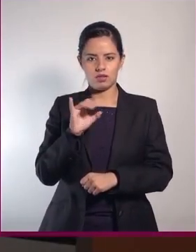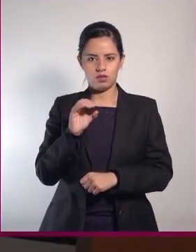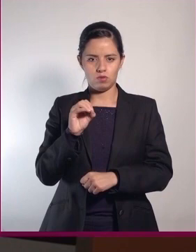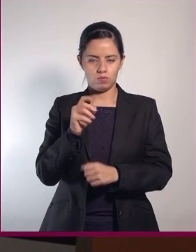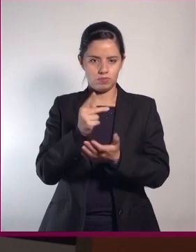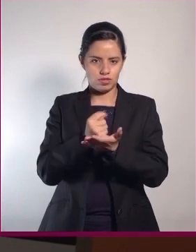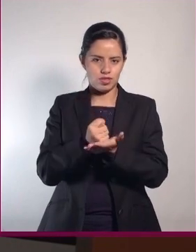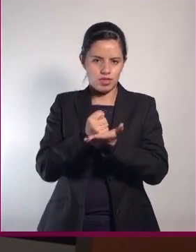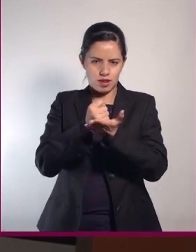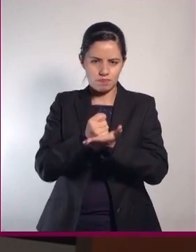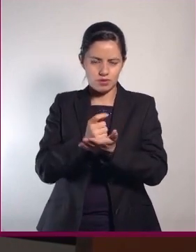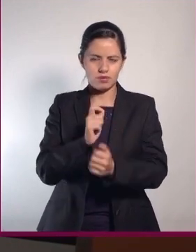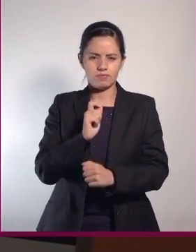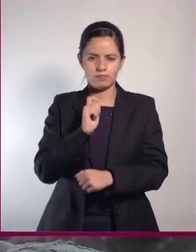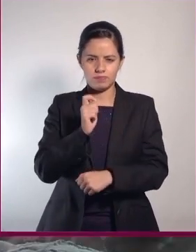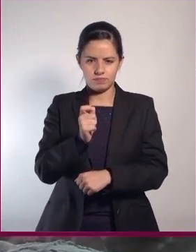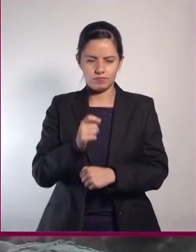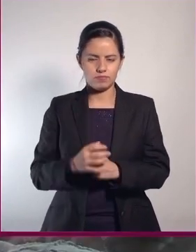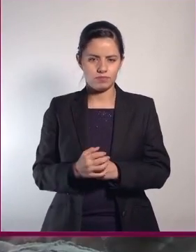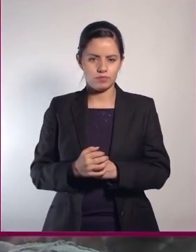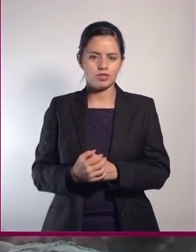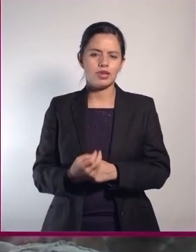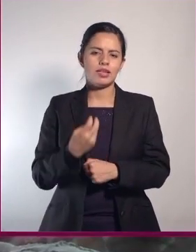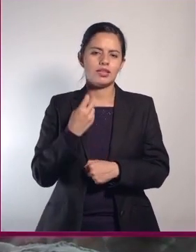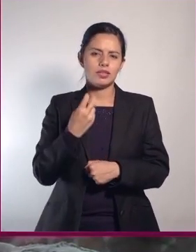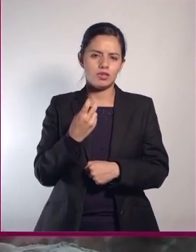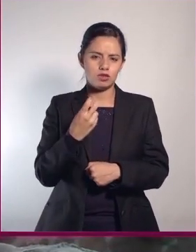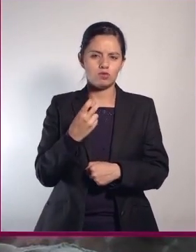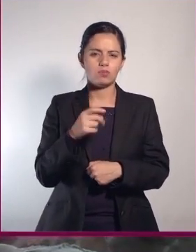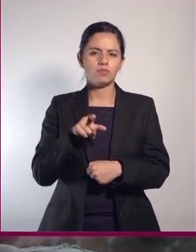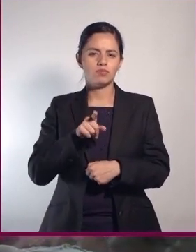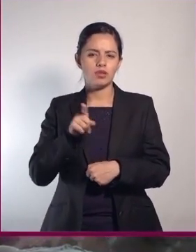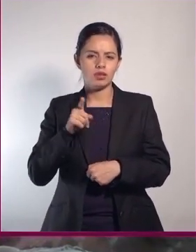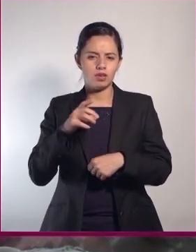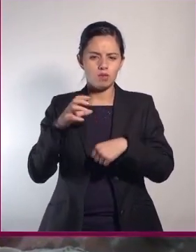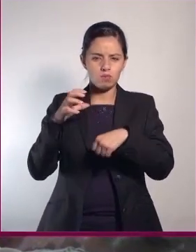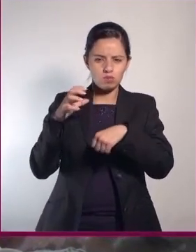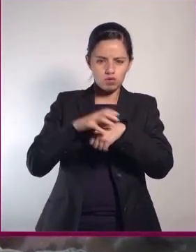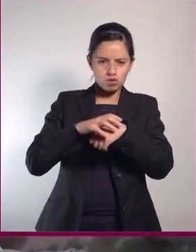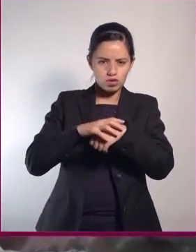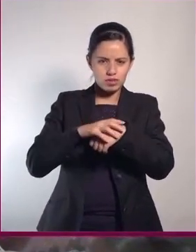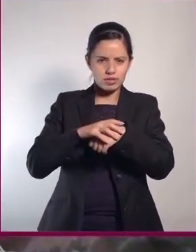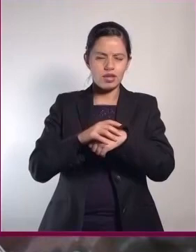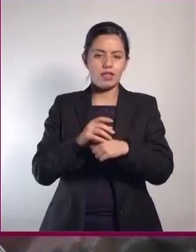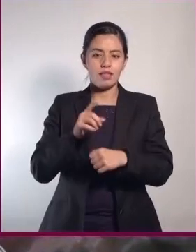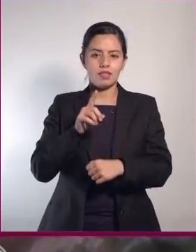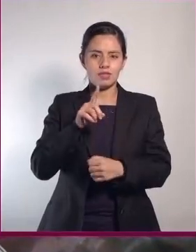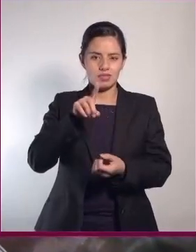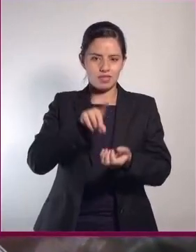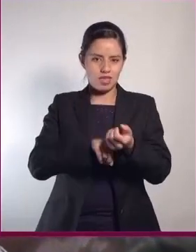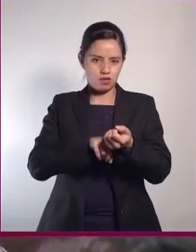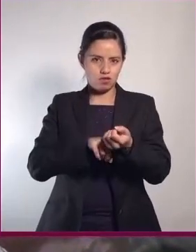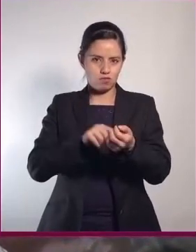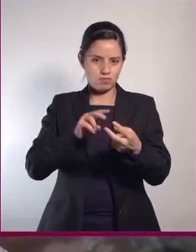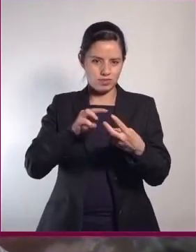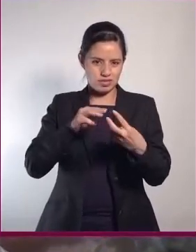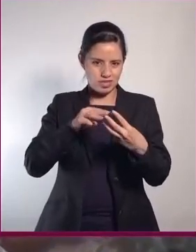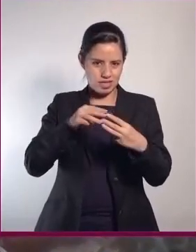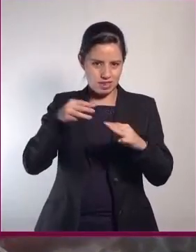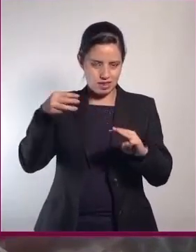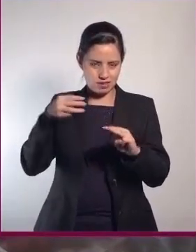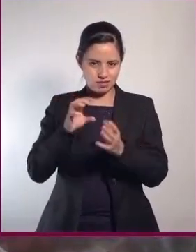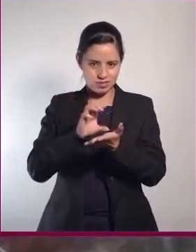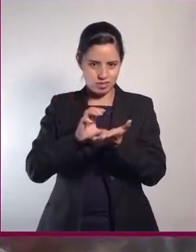cual a través de ondas, de protones o de iones, van a dañar el DNA, es decir, los genes del